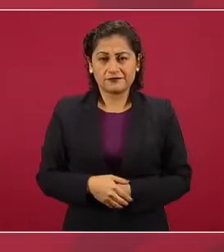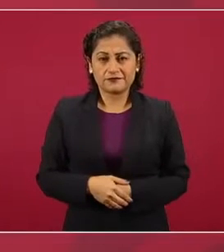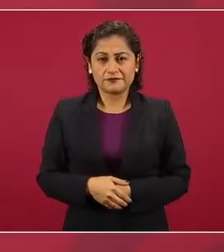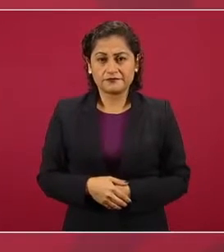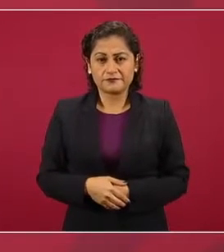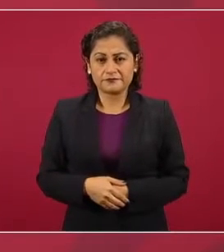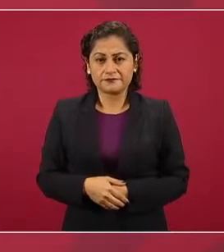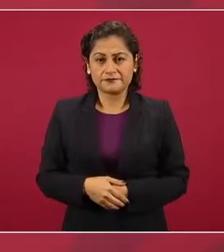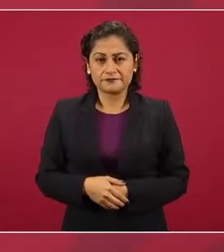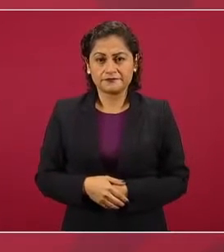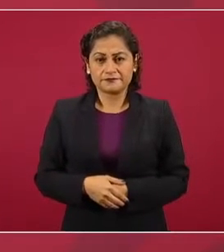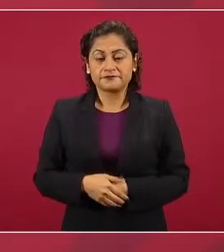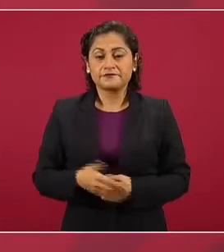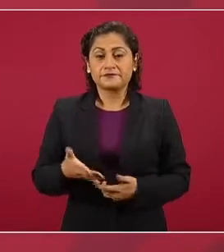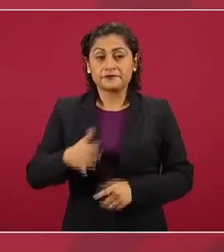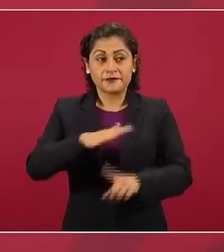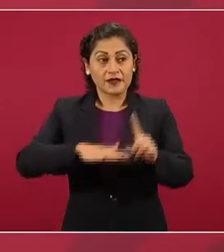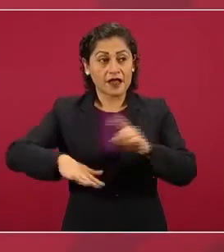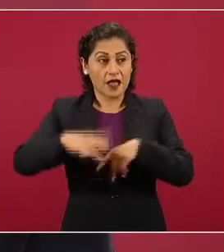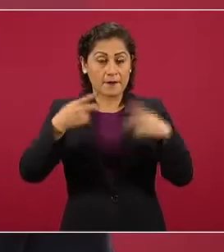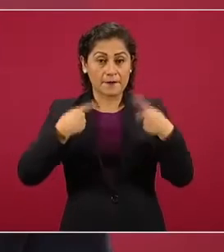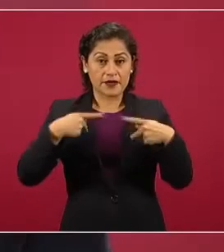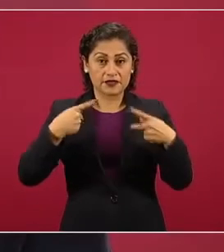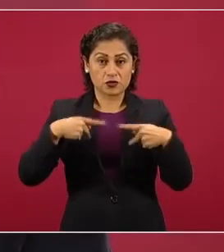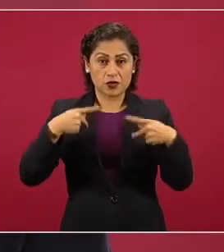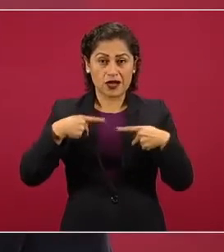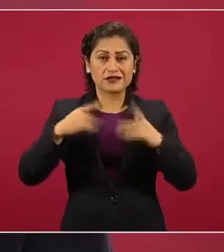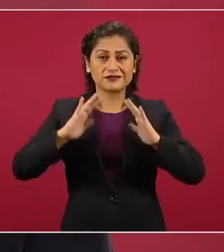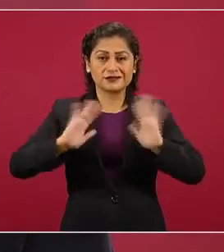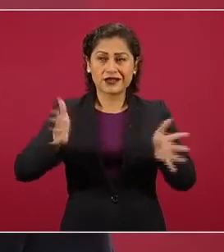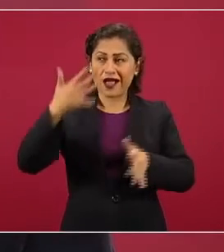No es menor de edad el ciudadano mexicano,